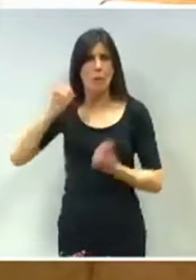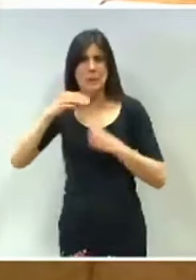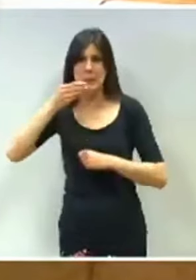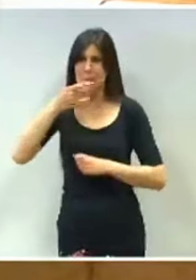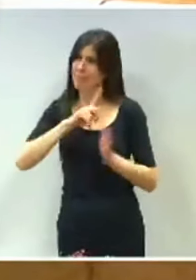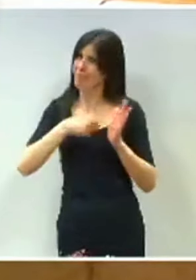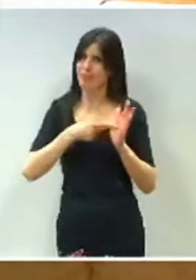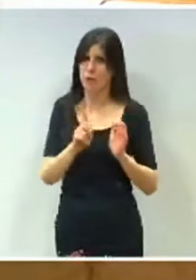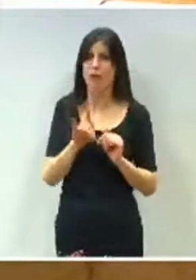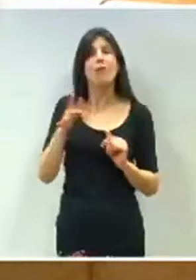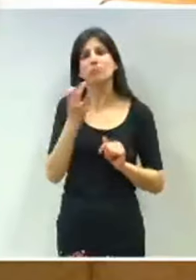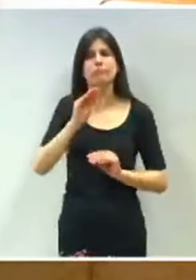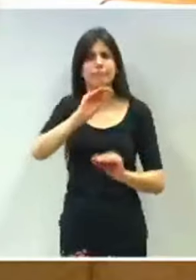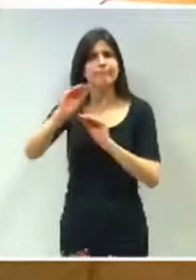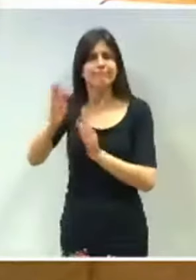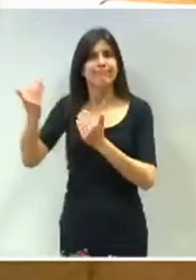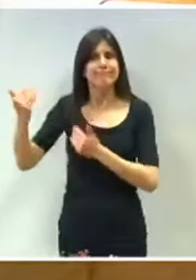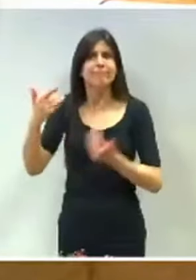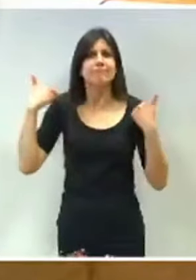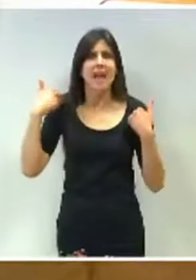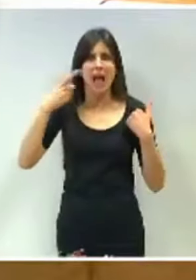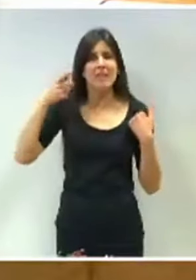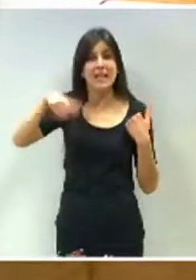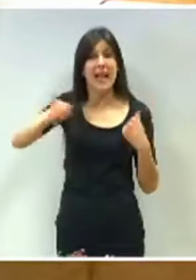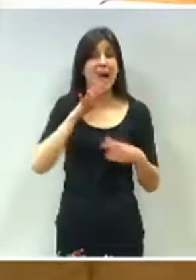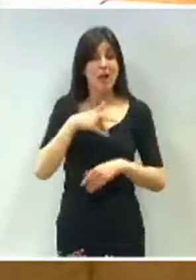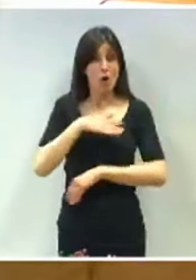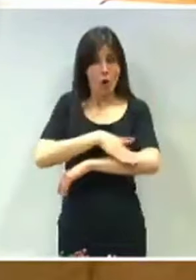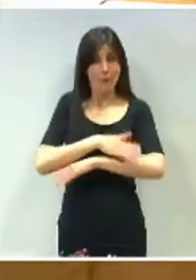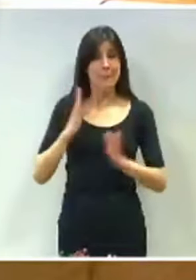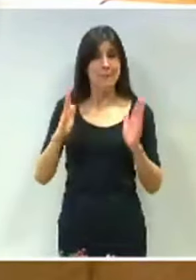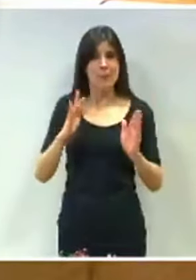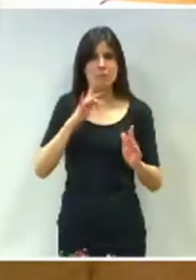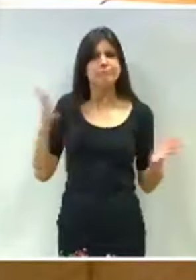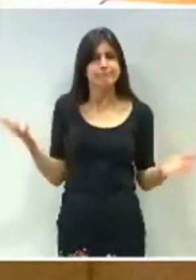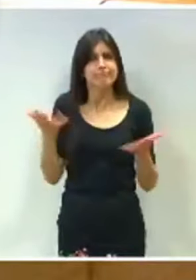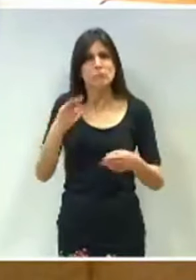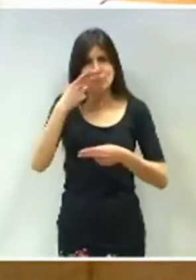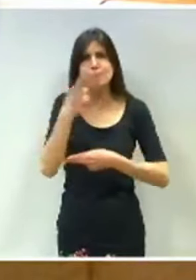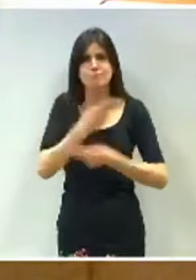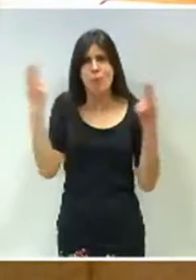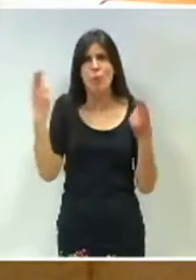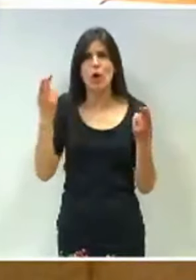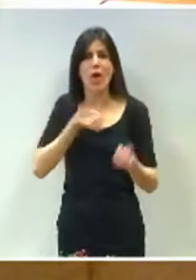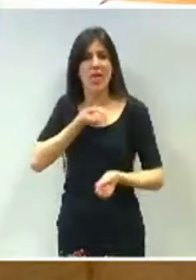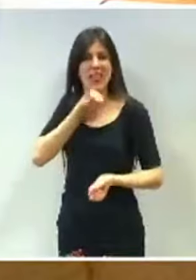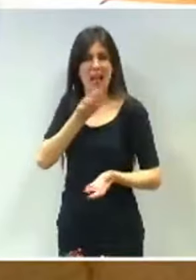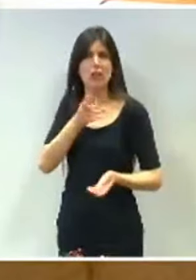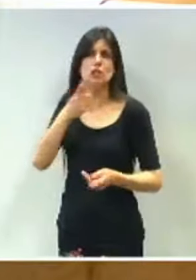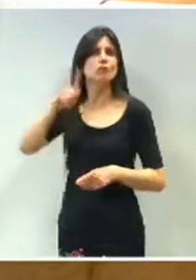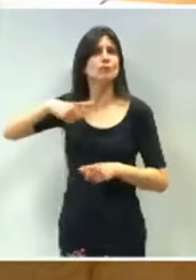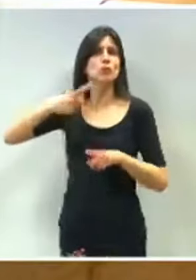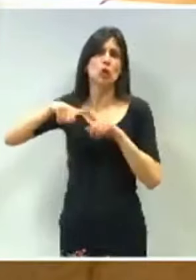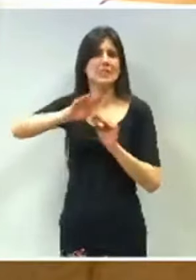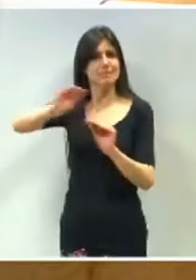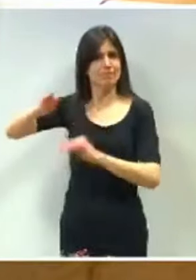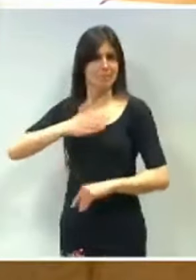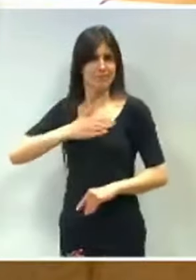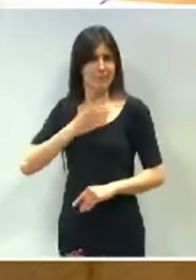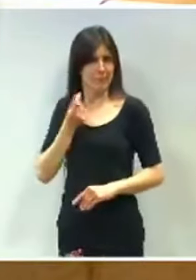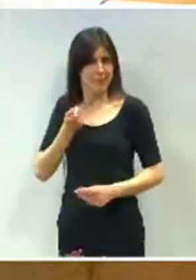eso durante nuestro periodo de gobierno hemos fomentado que se hagan públicas las declaraciones de bienes de los altos cargos hemos creado un